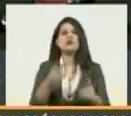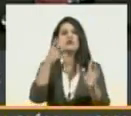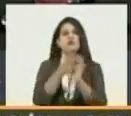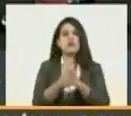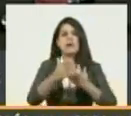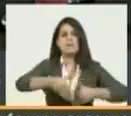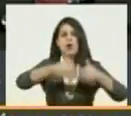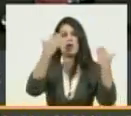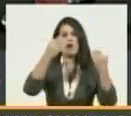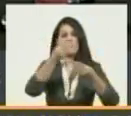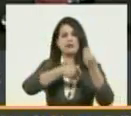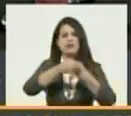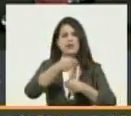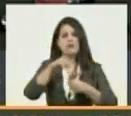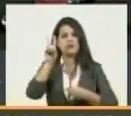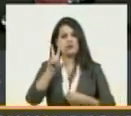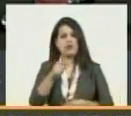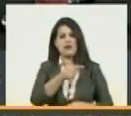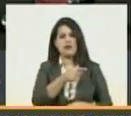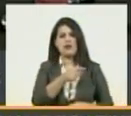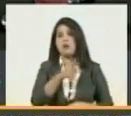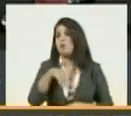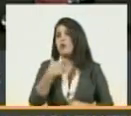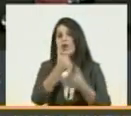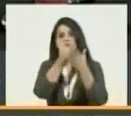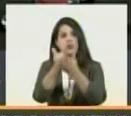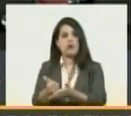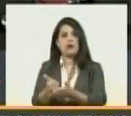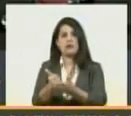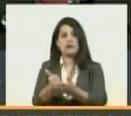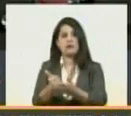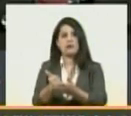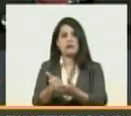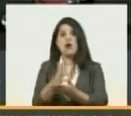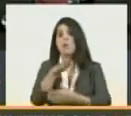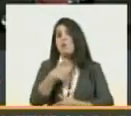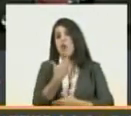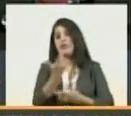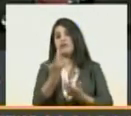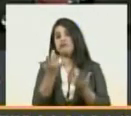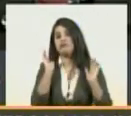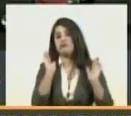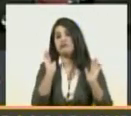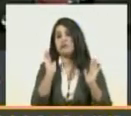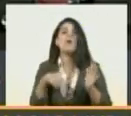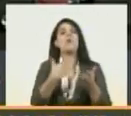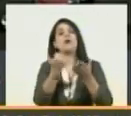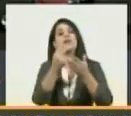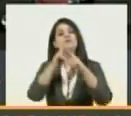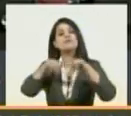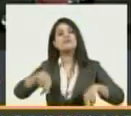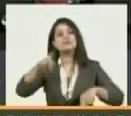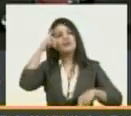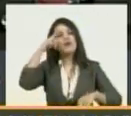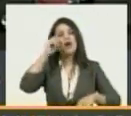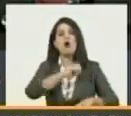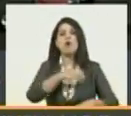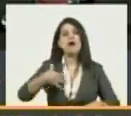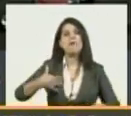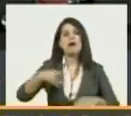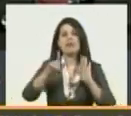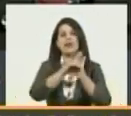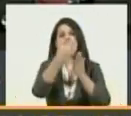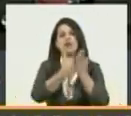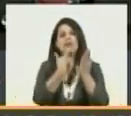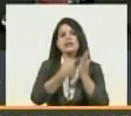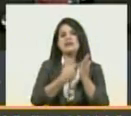bloqueo financiero contra Venezuela, podrían ayudar. Podrían derogar el decreto de Barack Obama que considera a